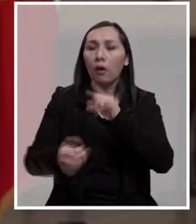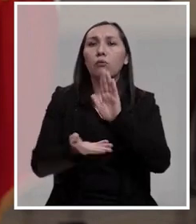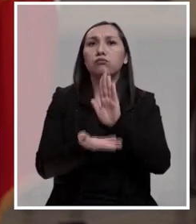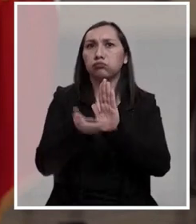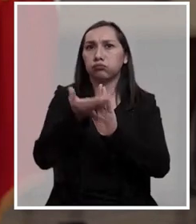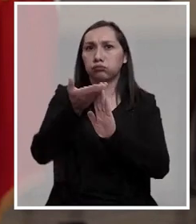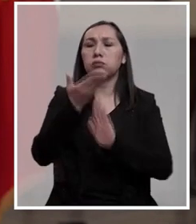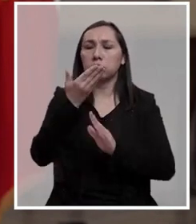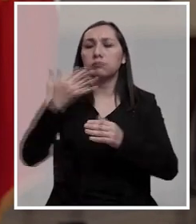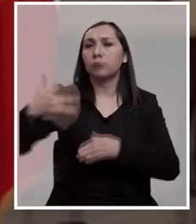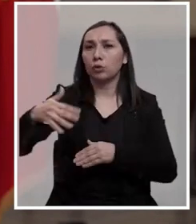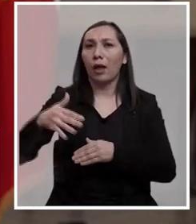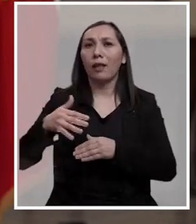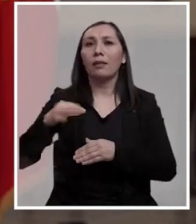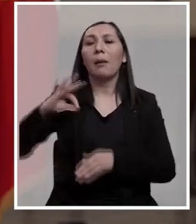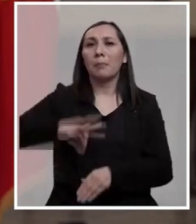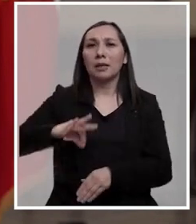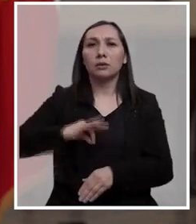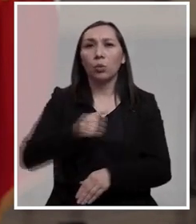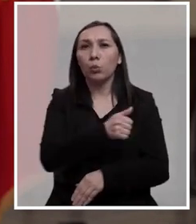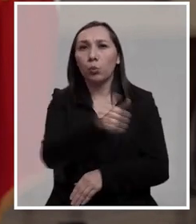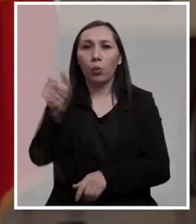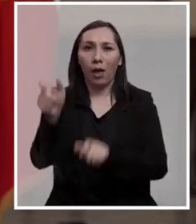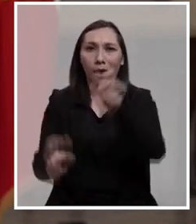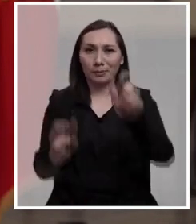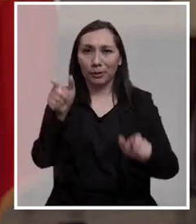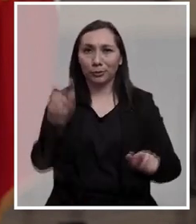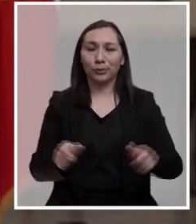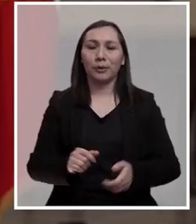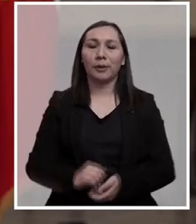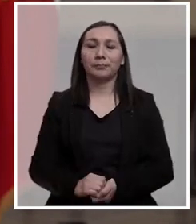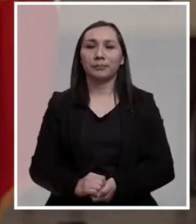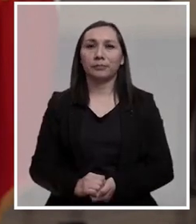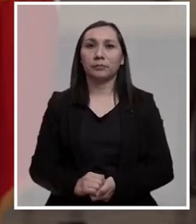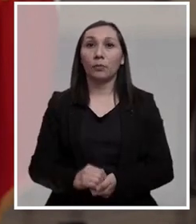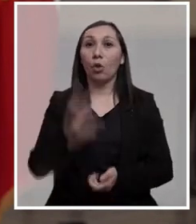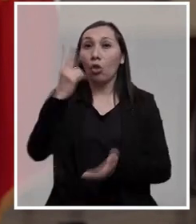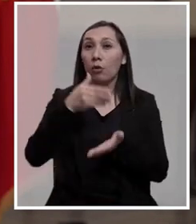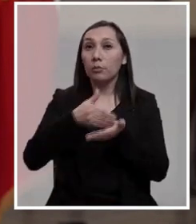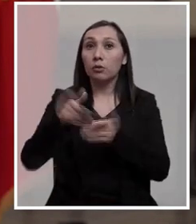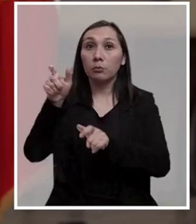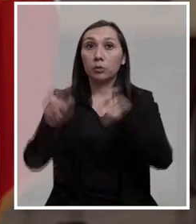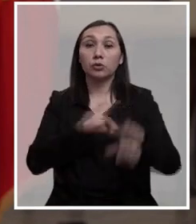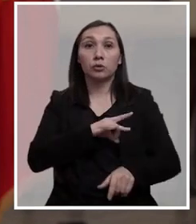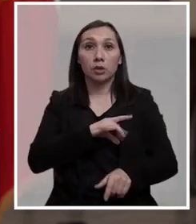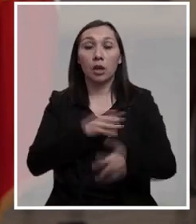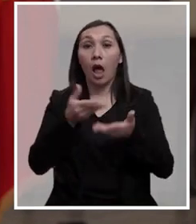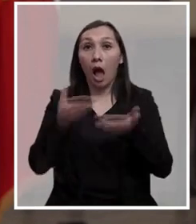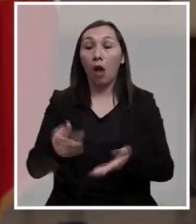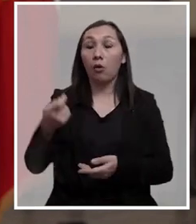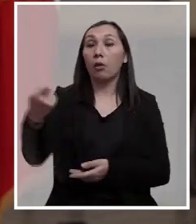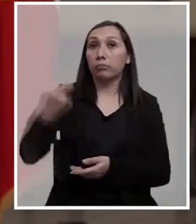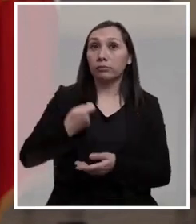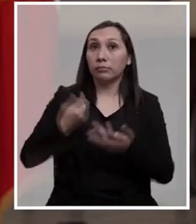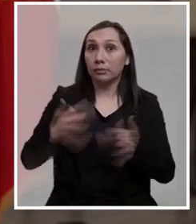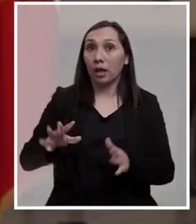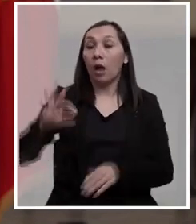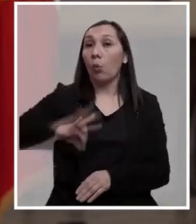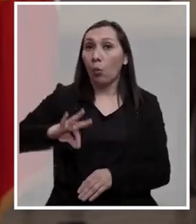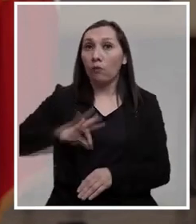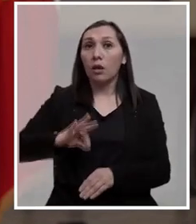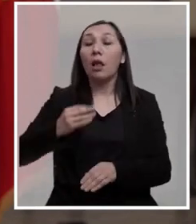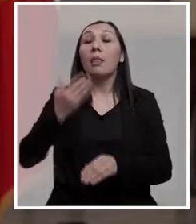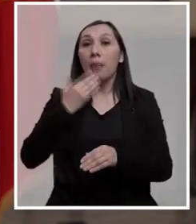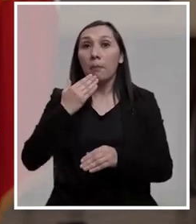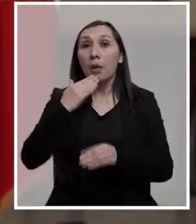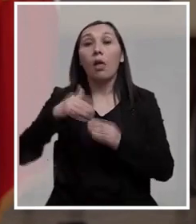sustantivamente las pensiones de todas las personas de dos millones de compatriotas que hoy reciben su jubilación y